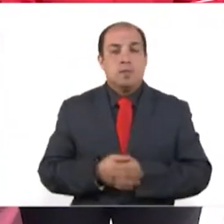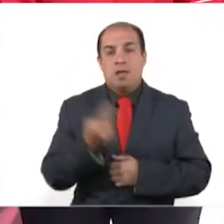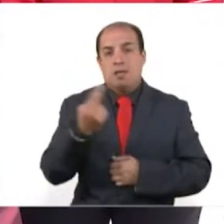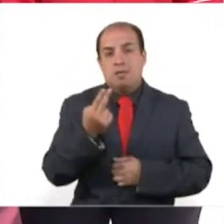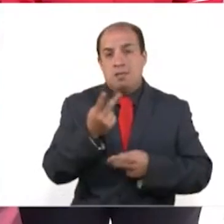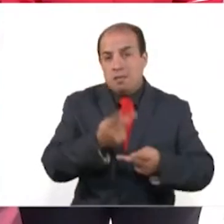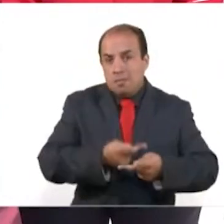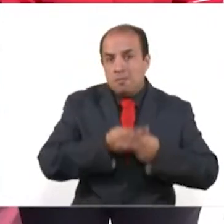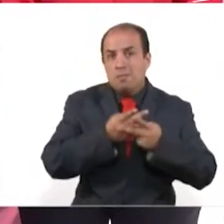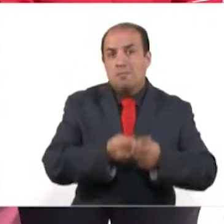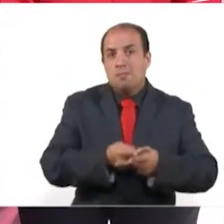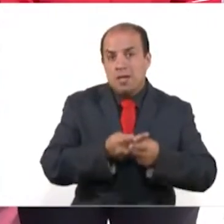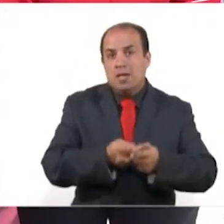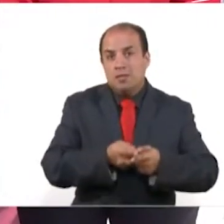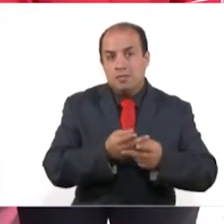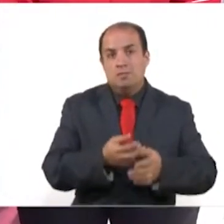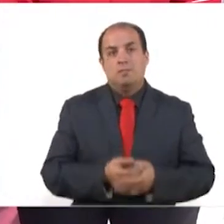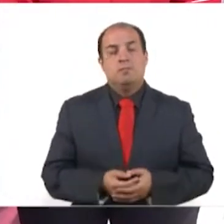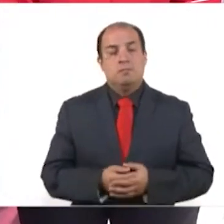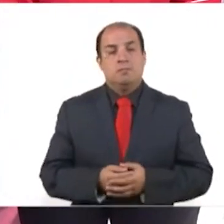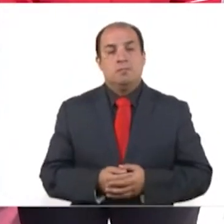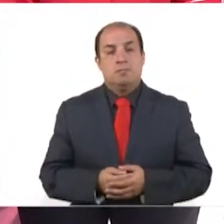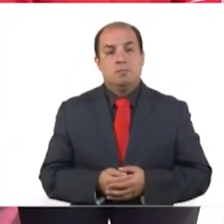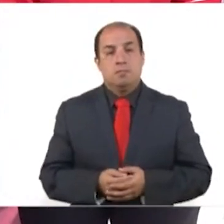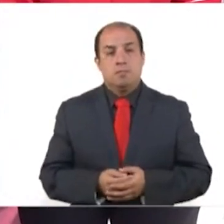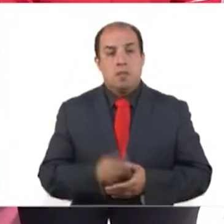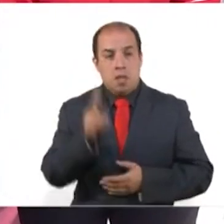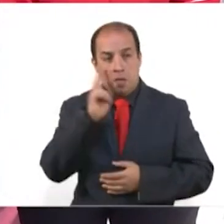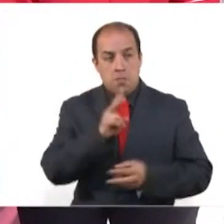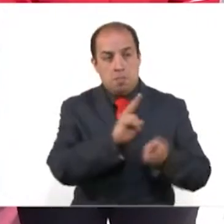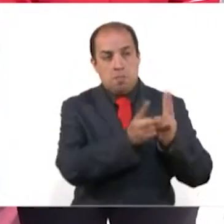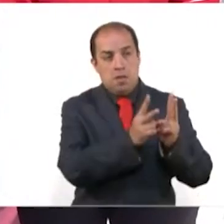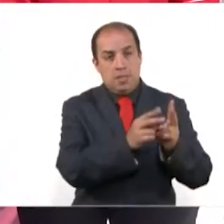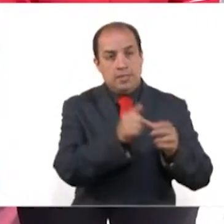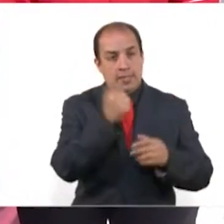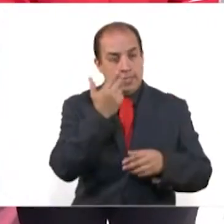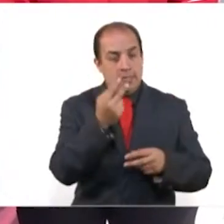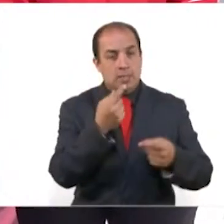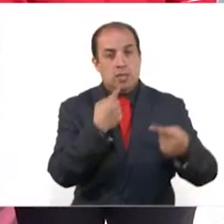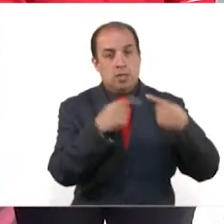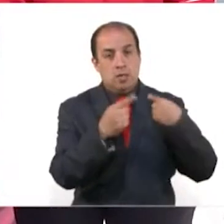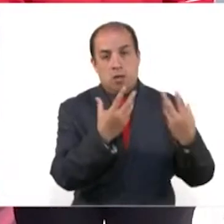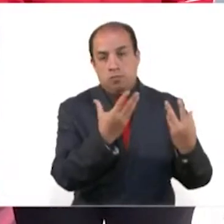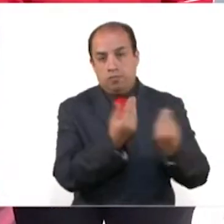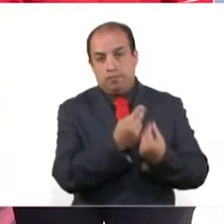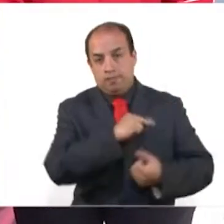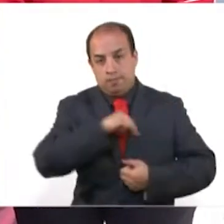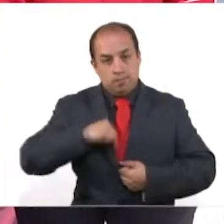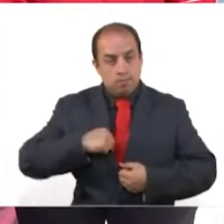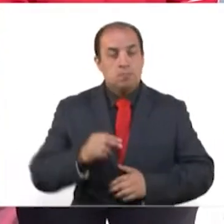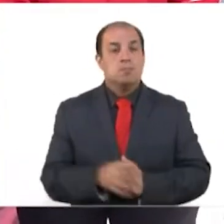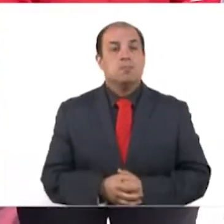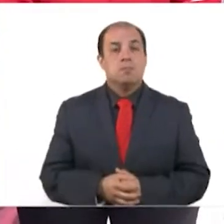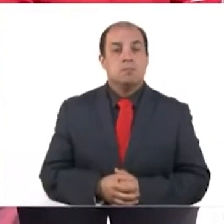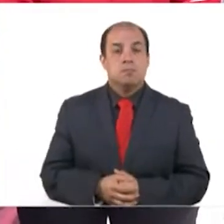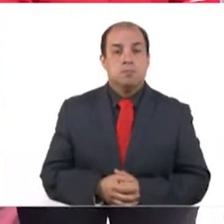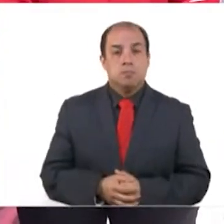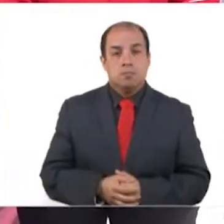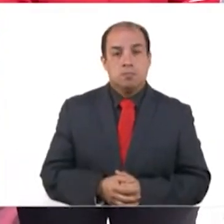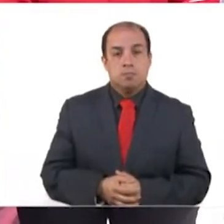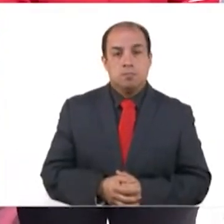ello. Entonces, pues vamos a ver si los vecinos quieren hablar con nosotros y yo creo que pues hay